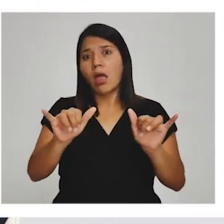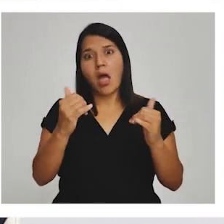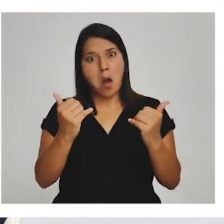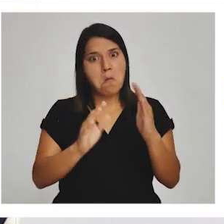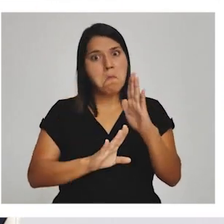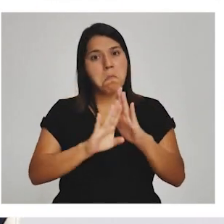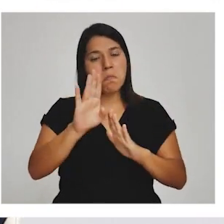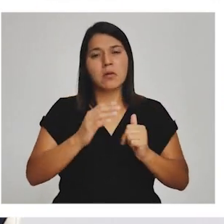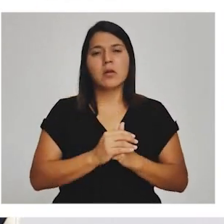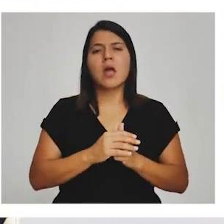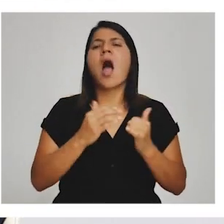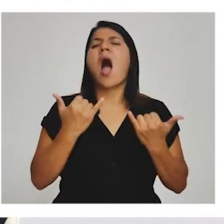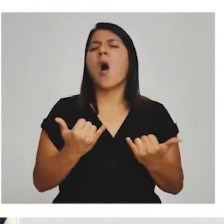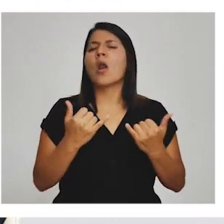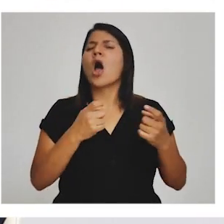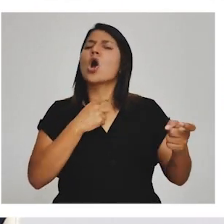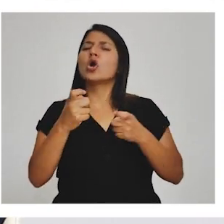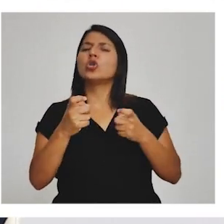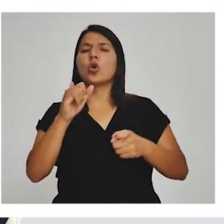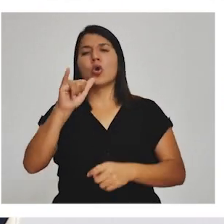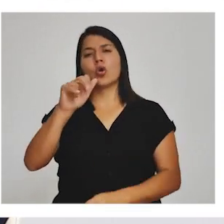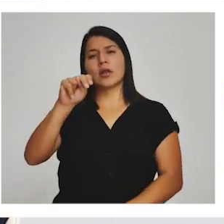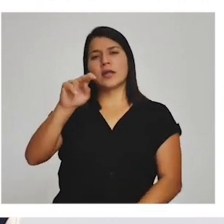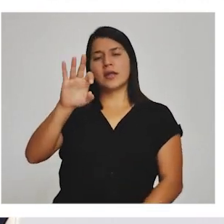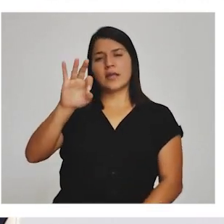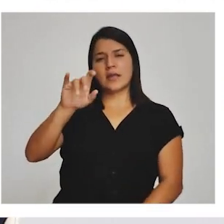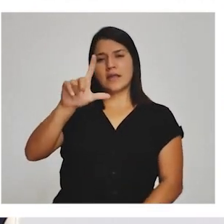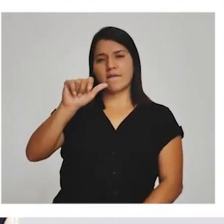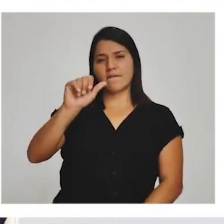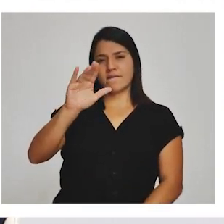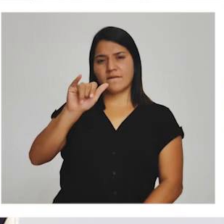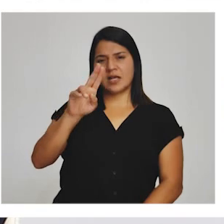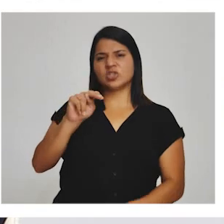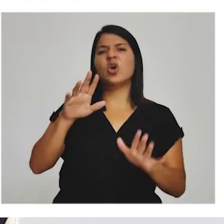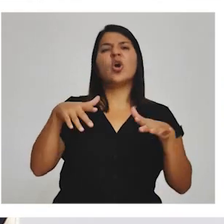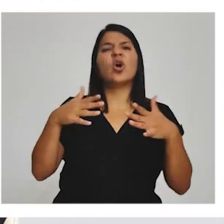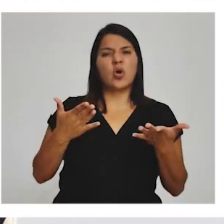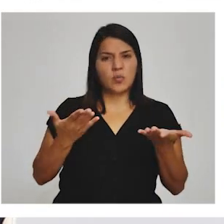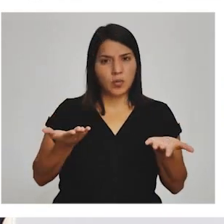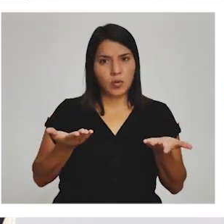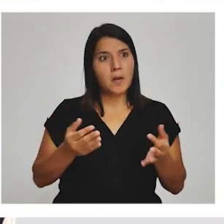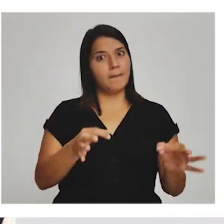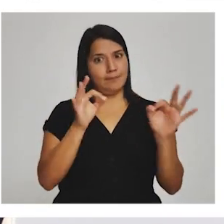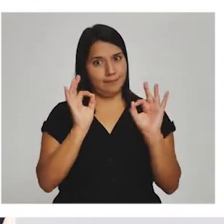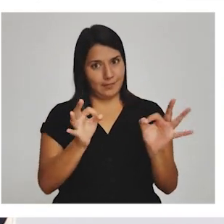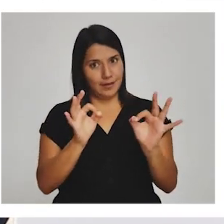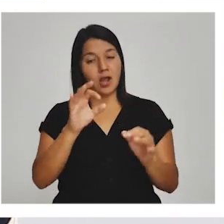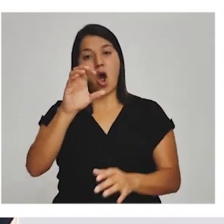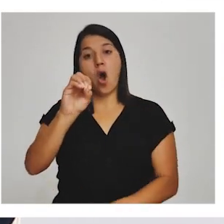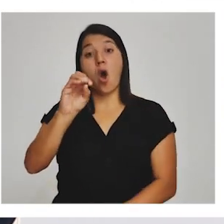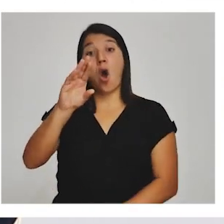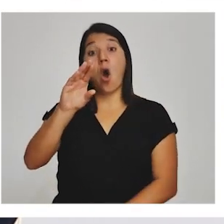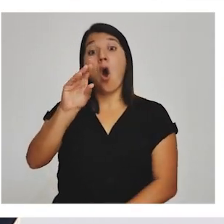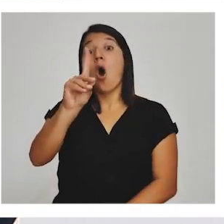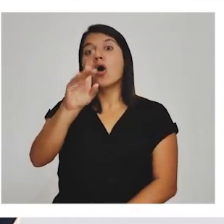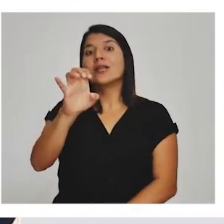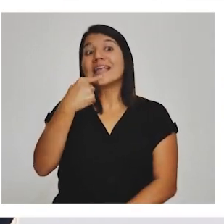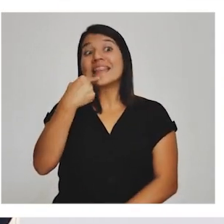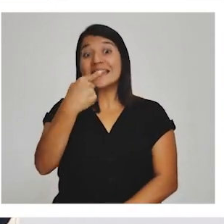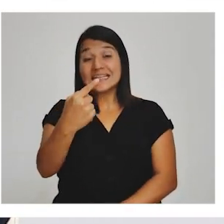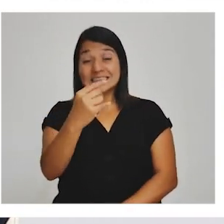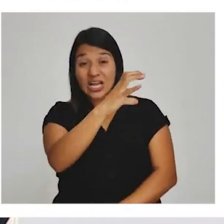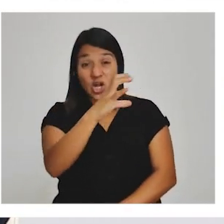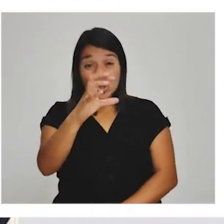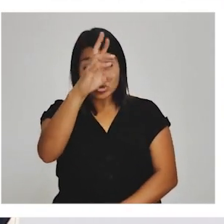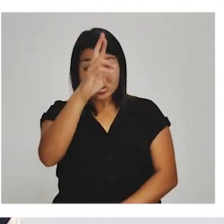inflación? Muy bien, la OCDE reconoce a Costa Rica en el corte de la inflación de los últimos 12 meses terminados